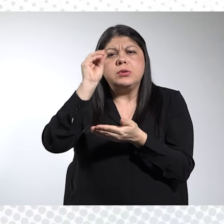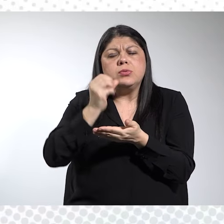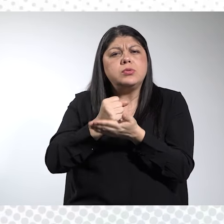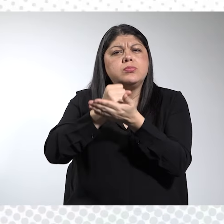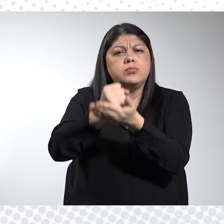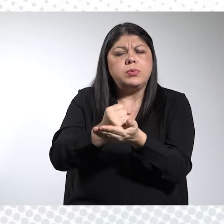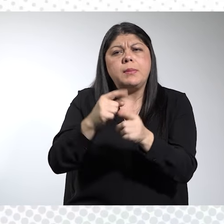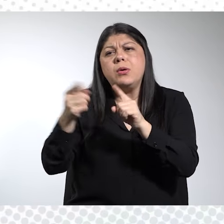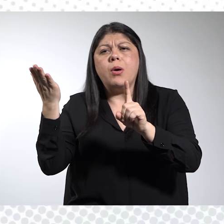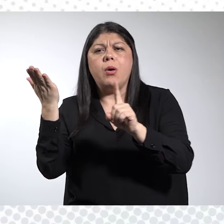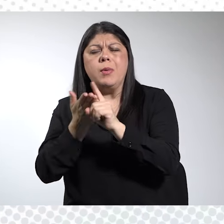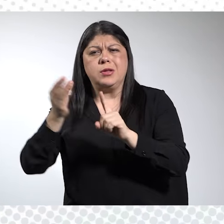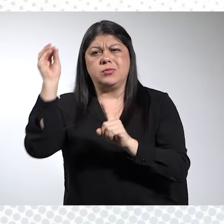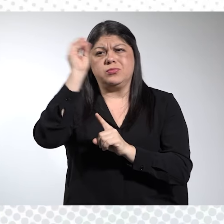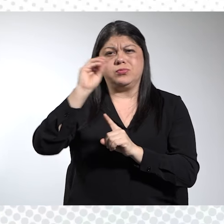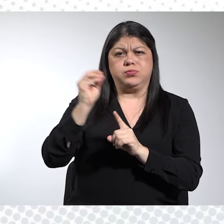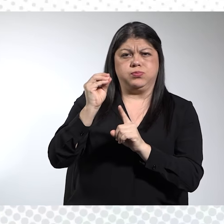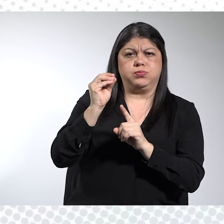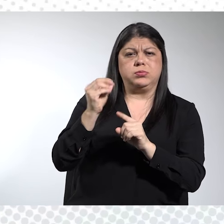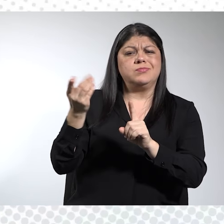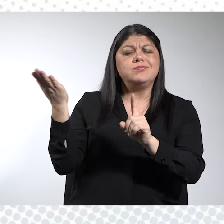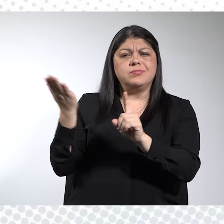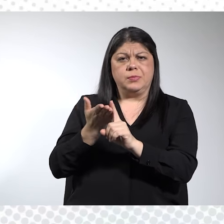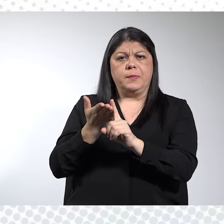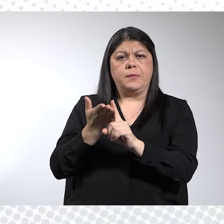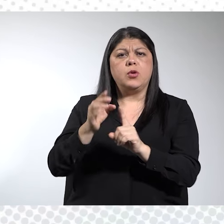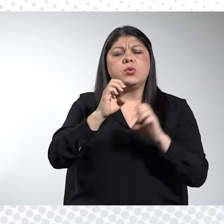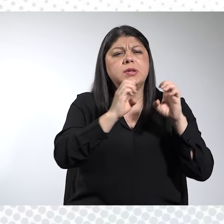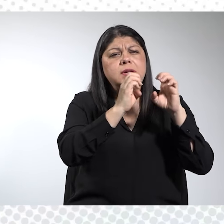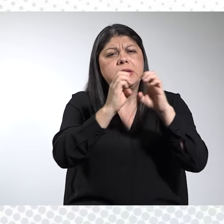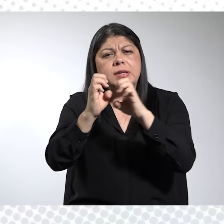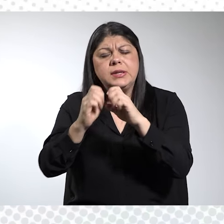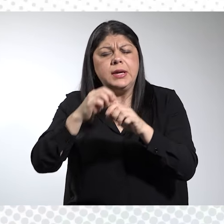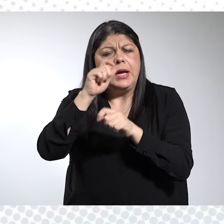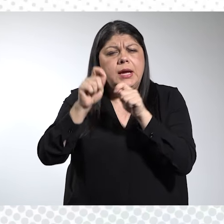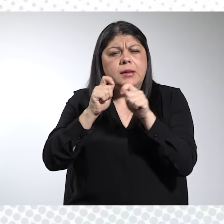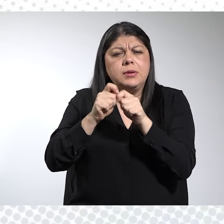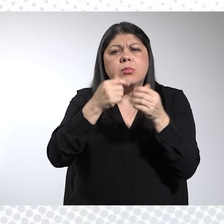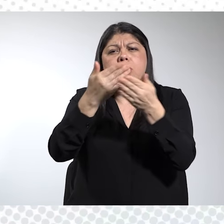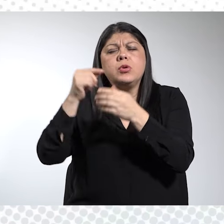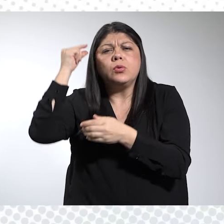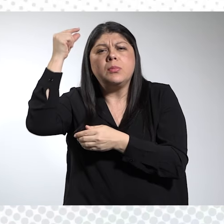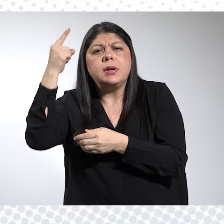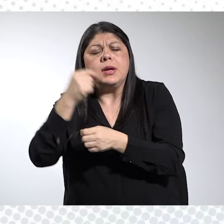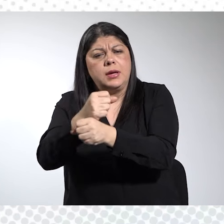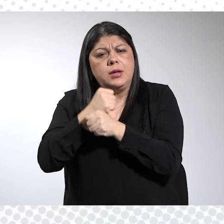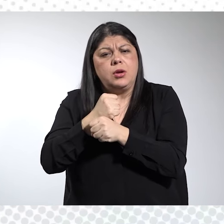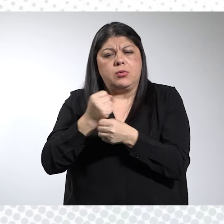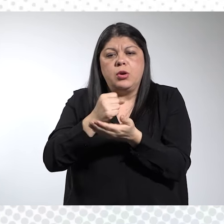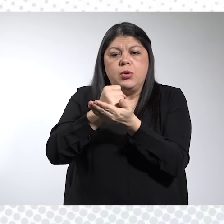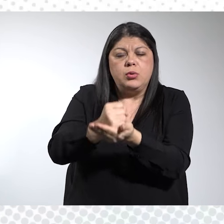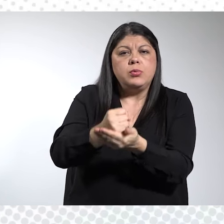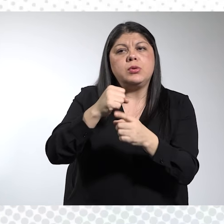inversión social y un aumento en las tasas de violencia de la que son víctimas directas. ¿Qué estrategias concretas propone su gobierno para asegurar